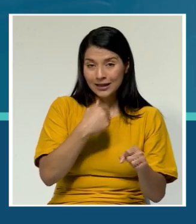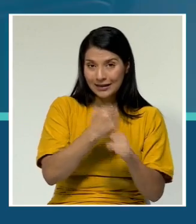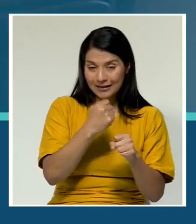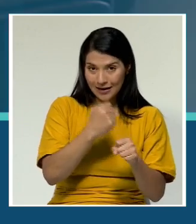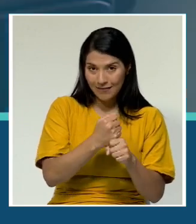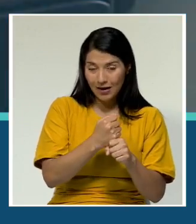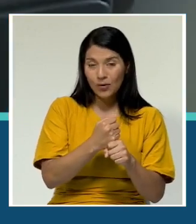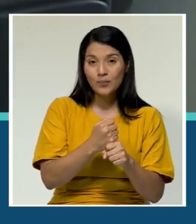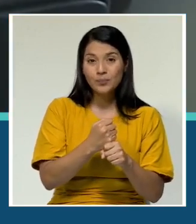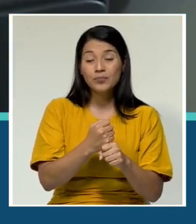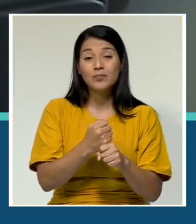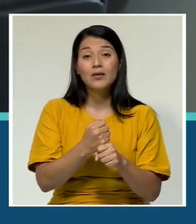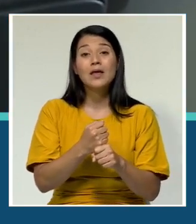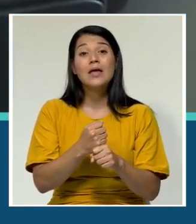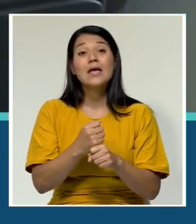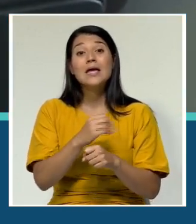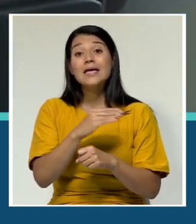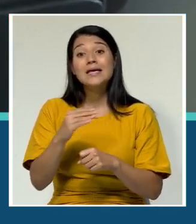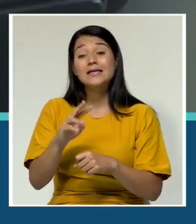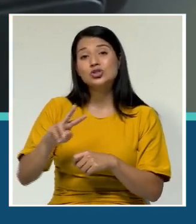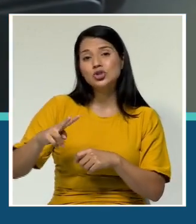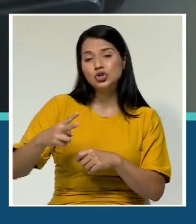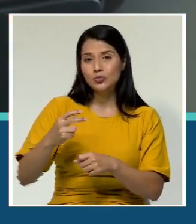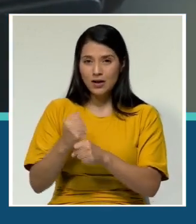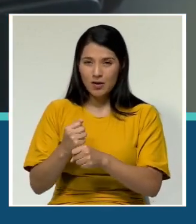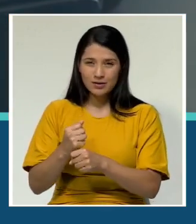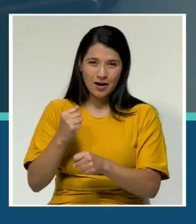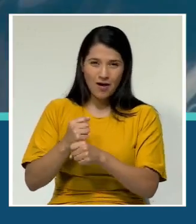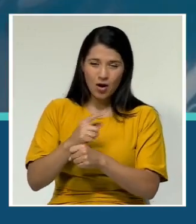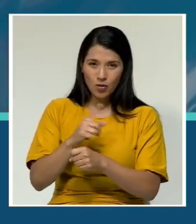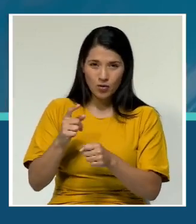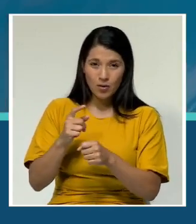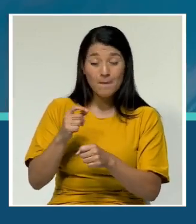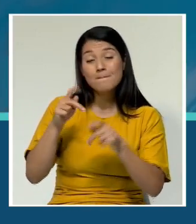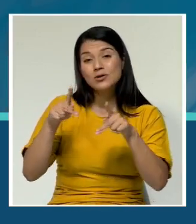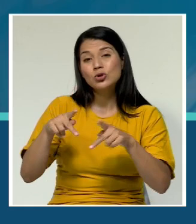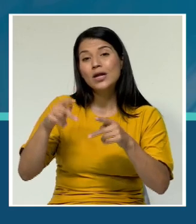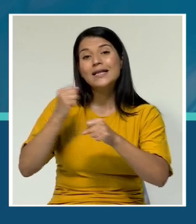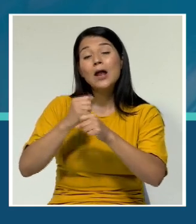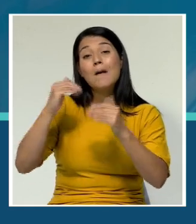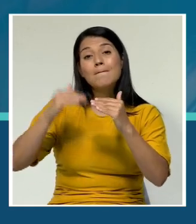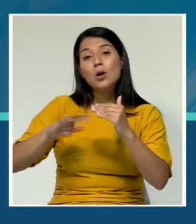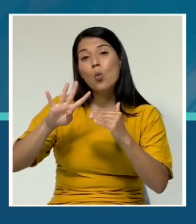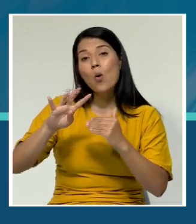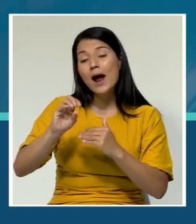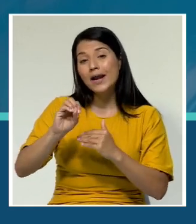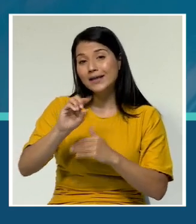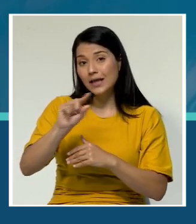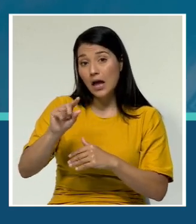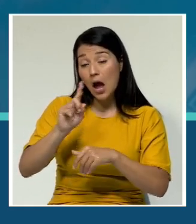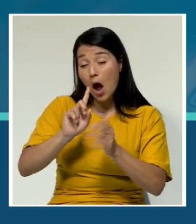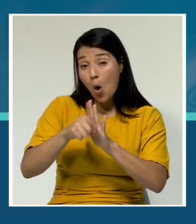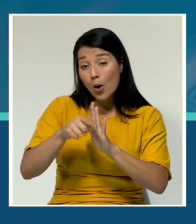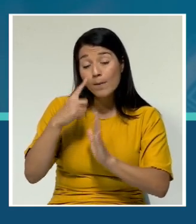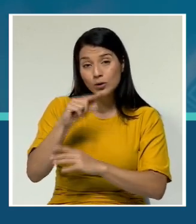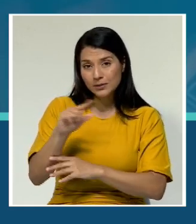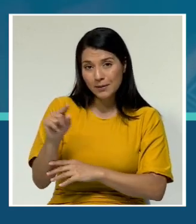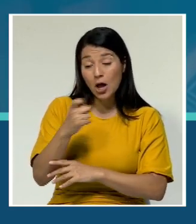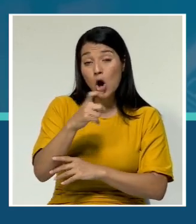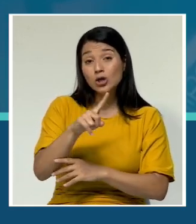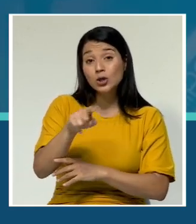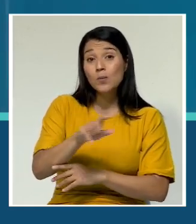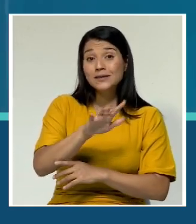del 2021, 458,000 personas se encontraban en esa condición. En el caso del subempleo,